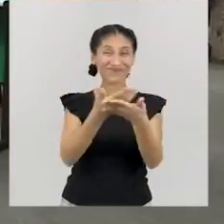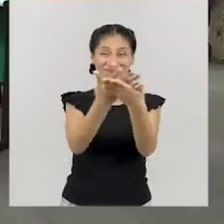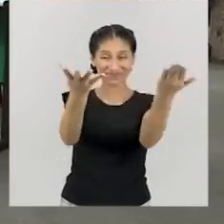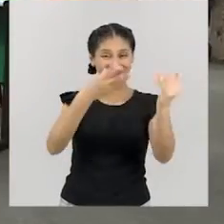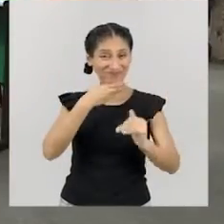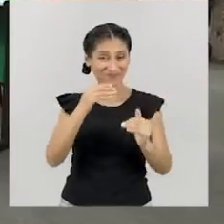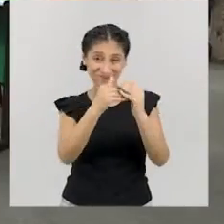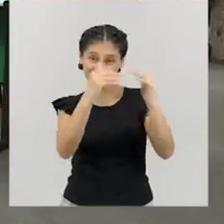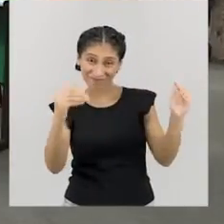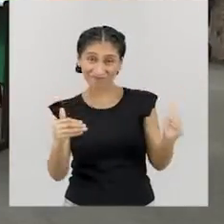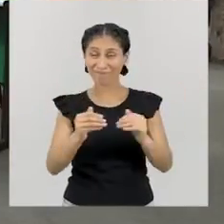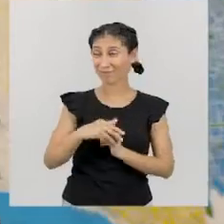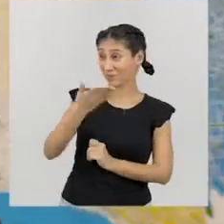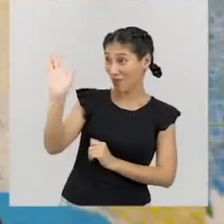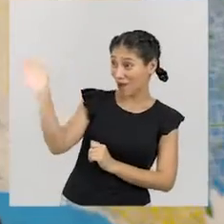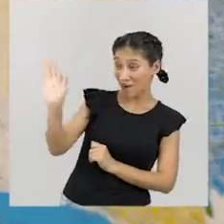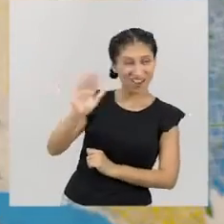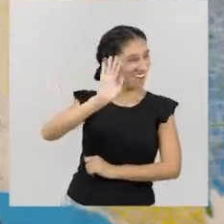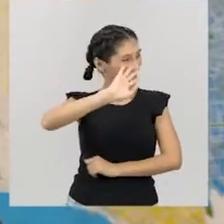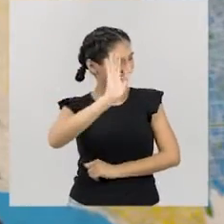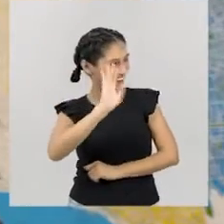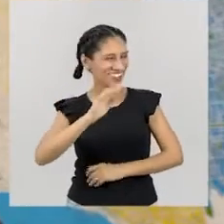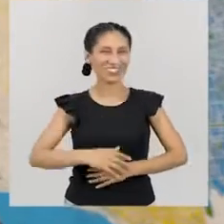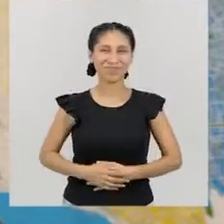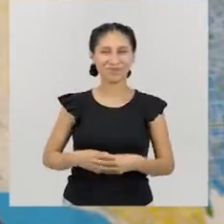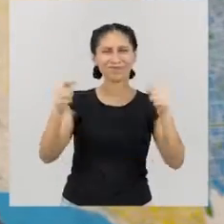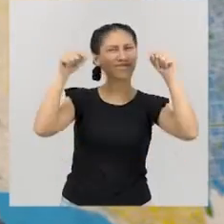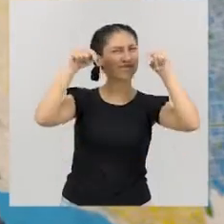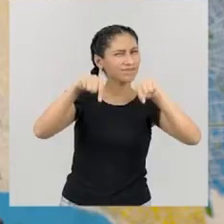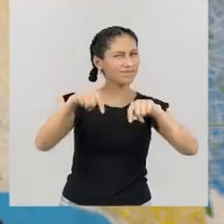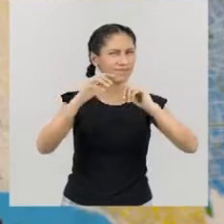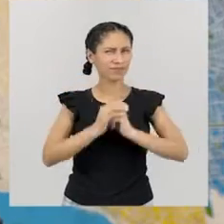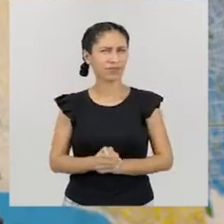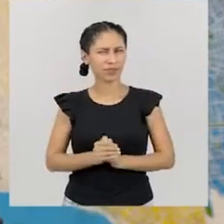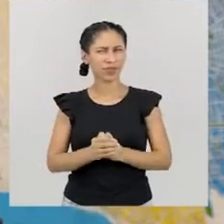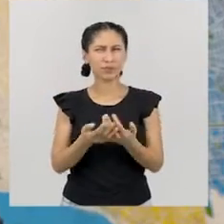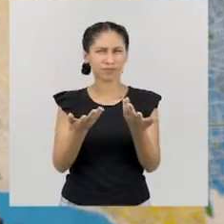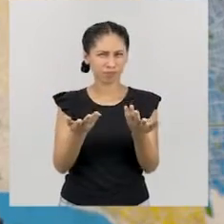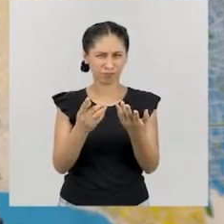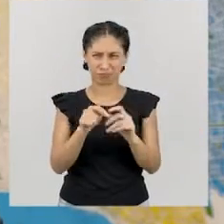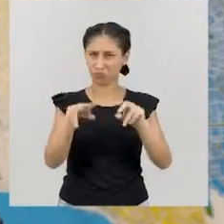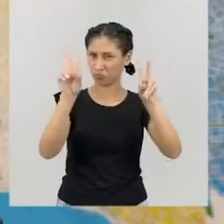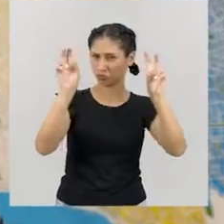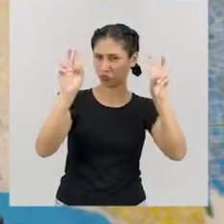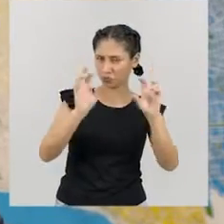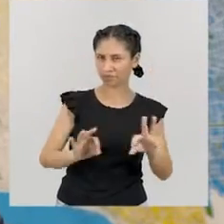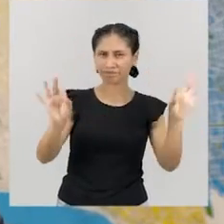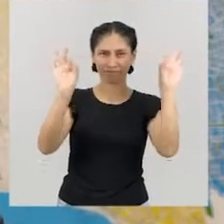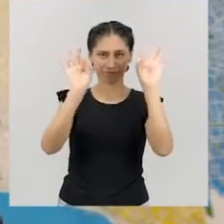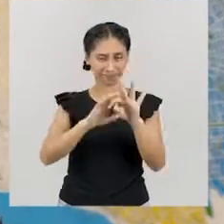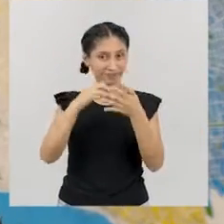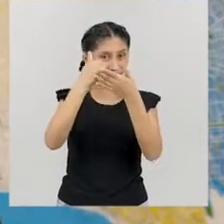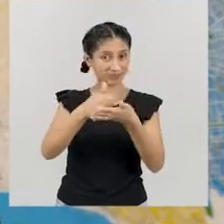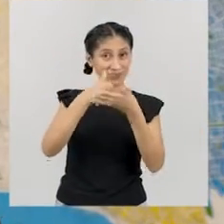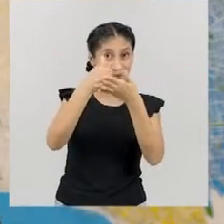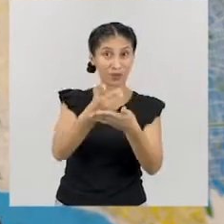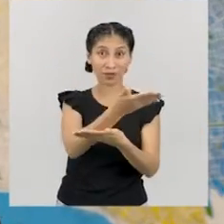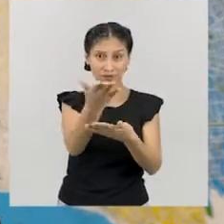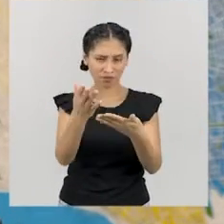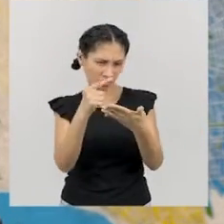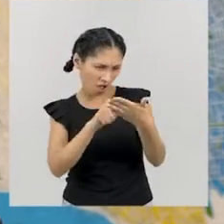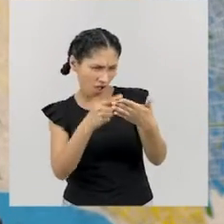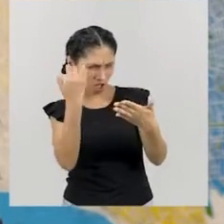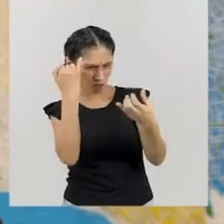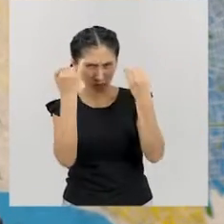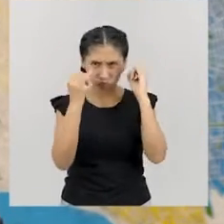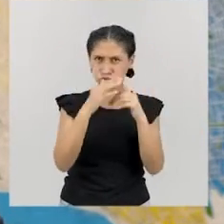días, chicas y chicos de la Pre. Buenos días, Amaru, y buenos días, Cori. Hoy tengo para ustedes algo muy interesante y voy a ayudarles a